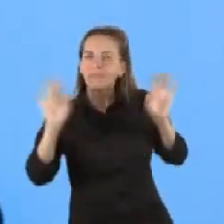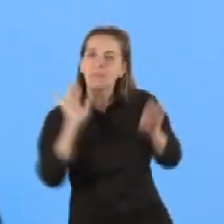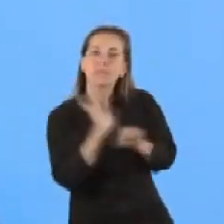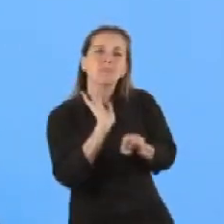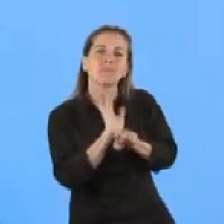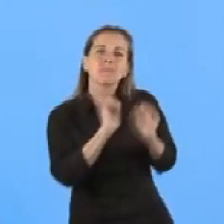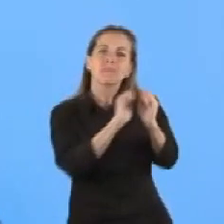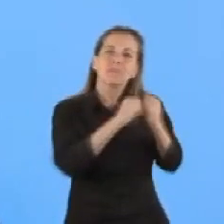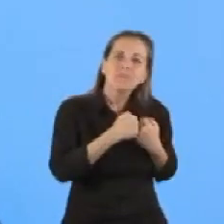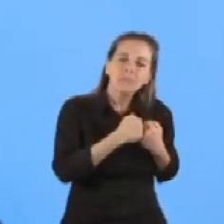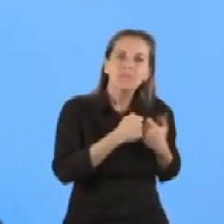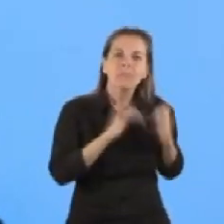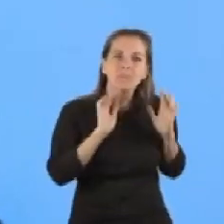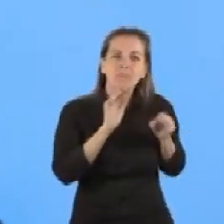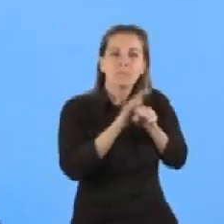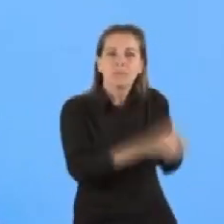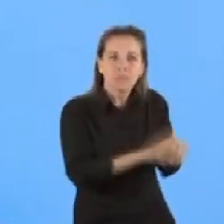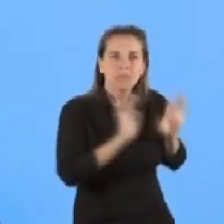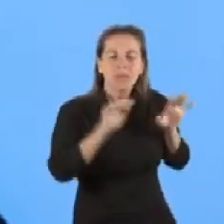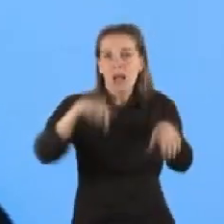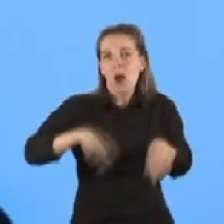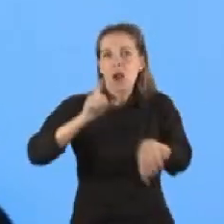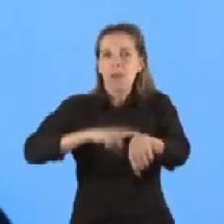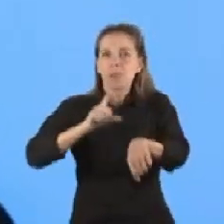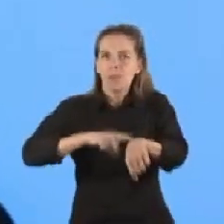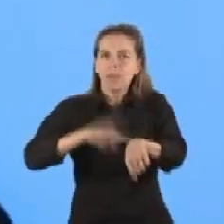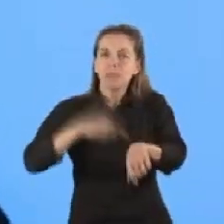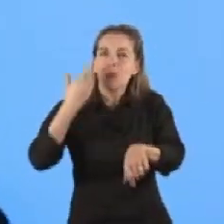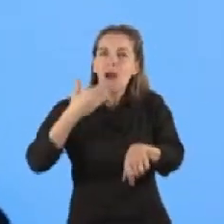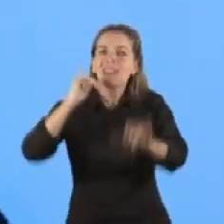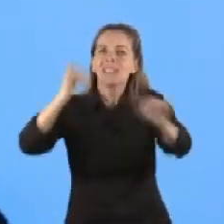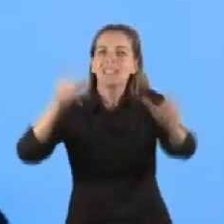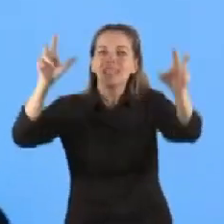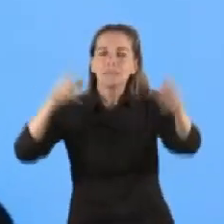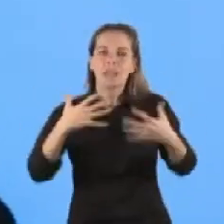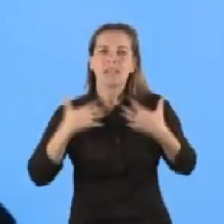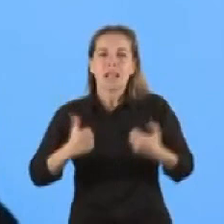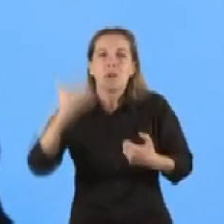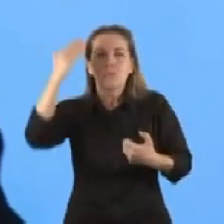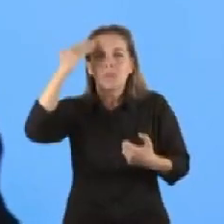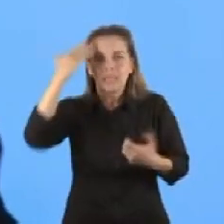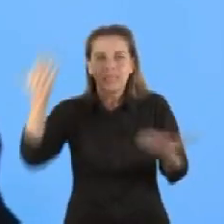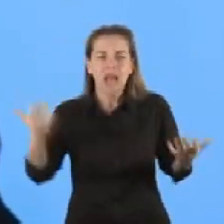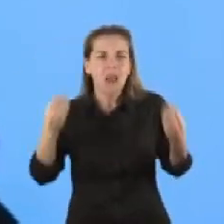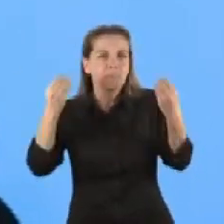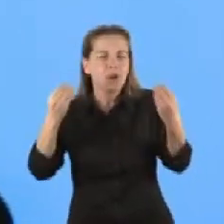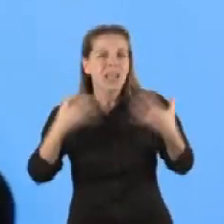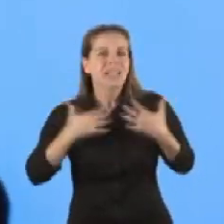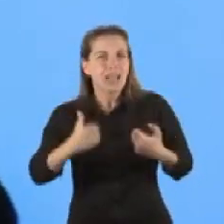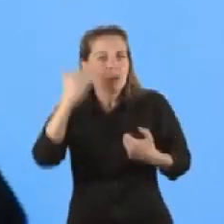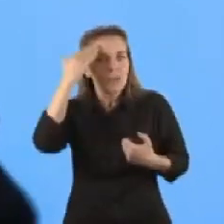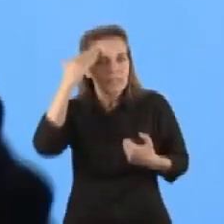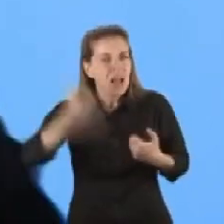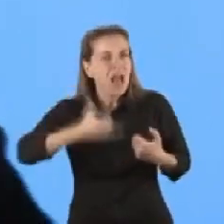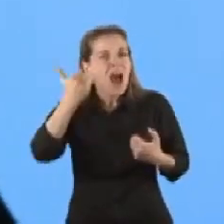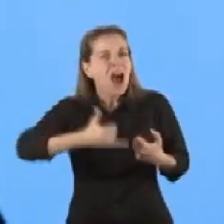Y ha llegado la hora de hablar de la salud mental. Es necesario hablar de la salud mental. Porque además la salud mental tiene